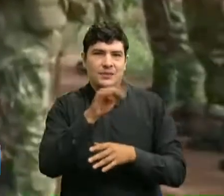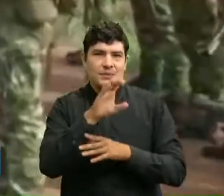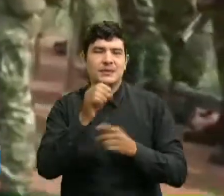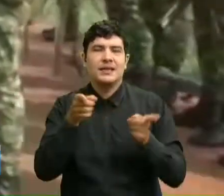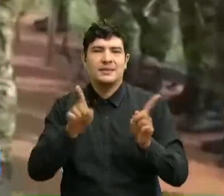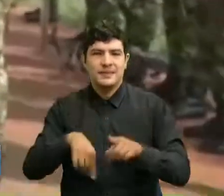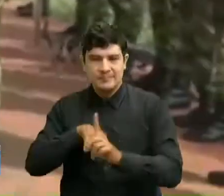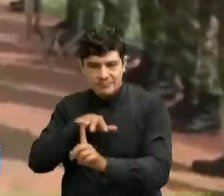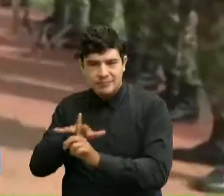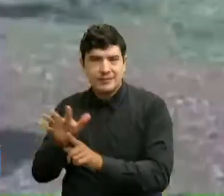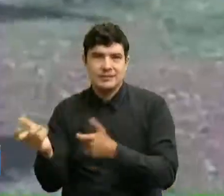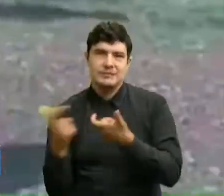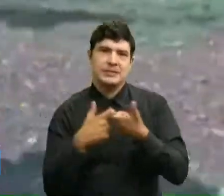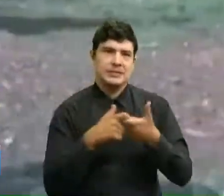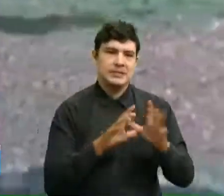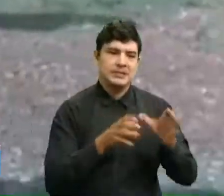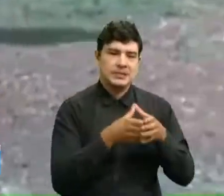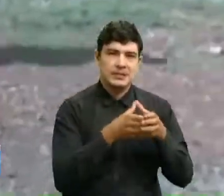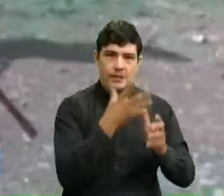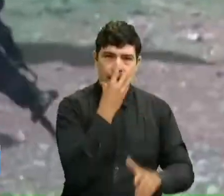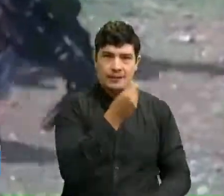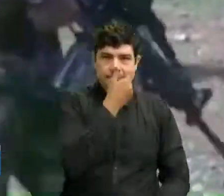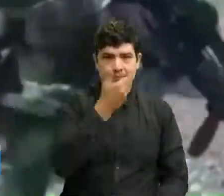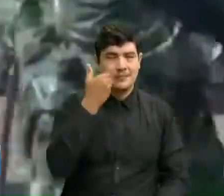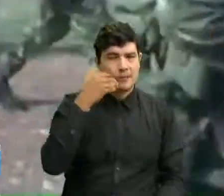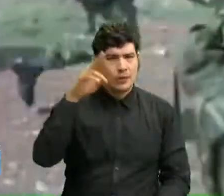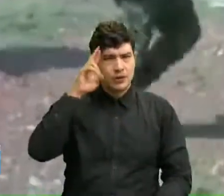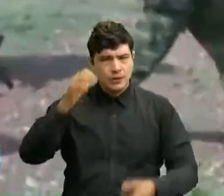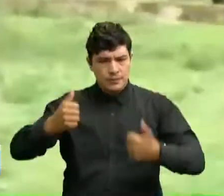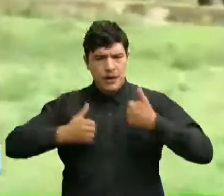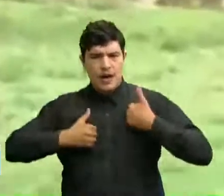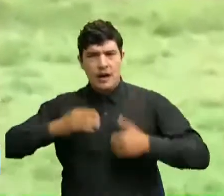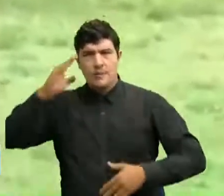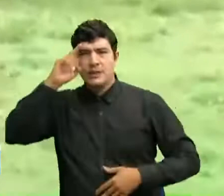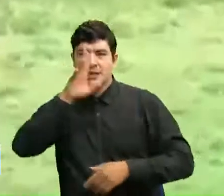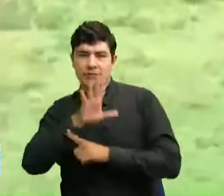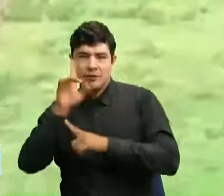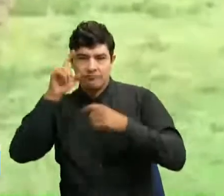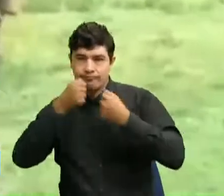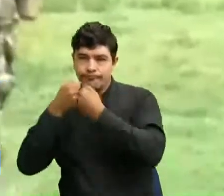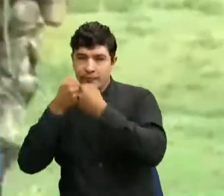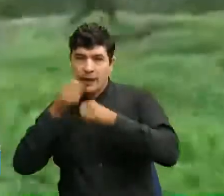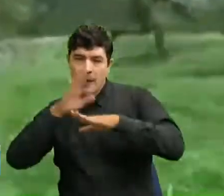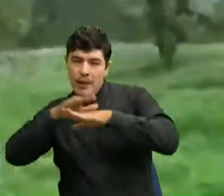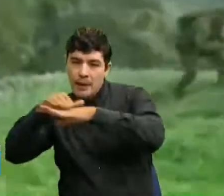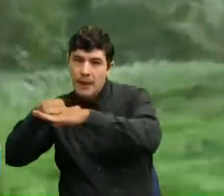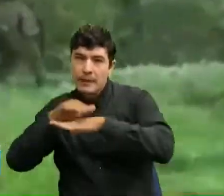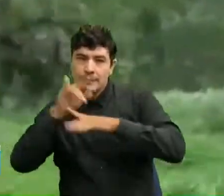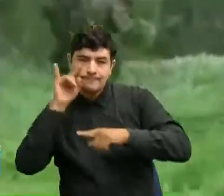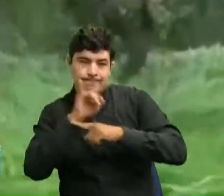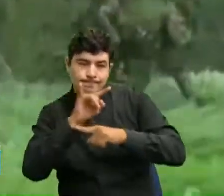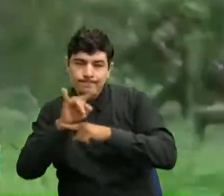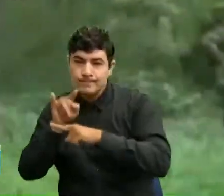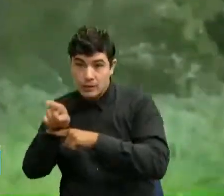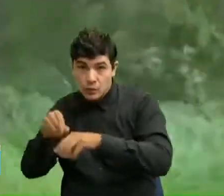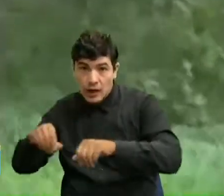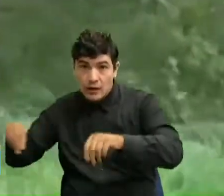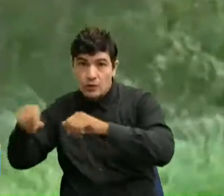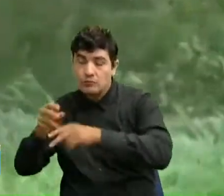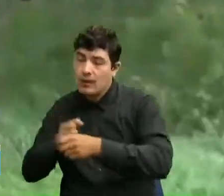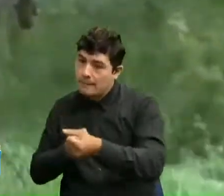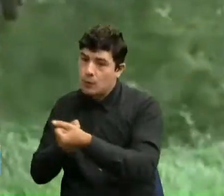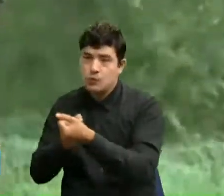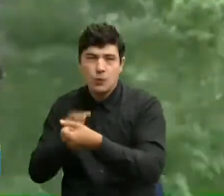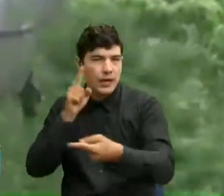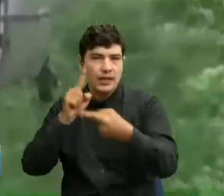embargo desde las autoridades y la fuerza pública han señalado que se viene brindando el apoyo a los territorios para evitar que situaciones como estas